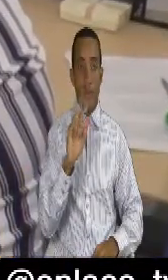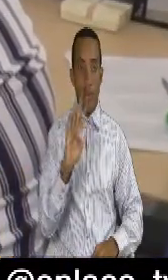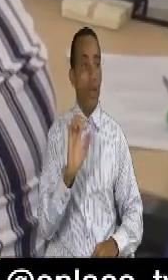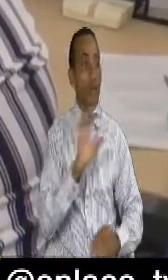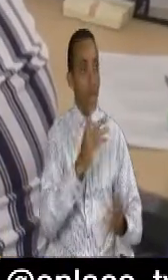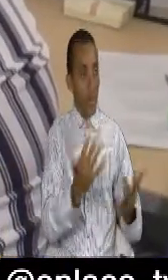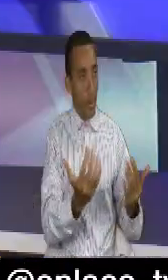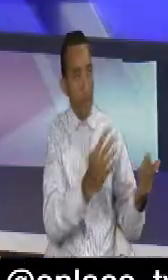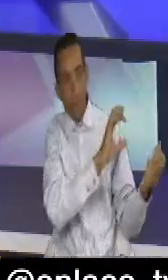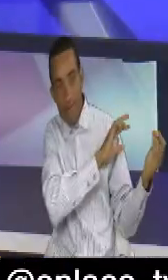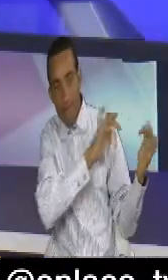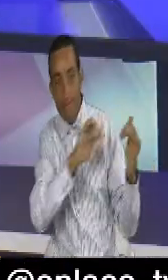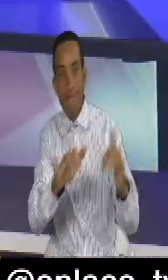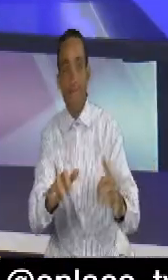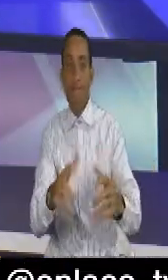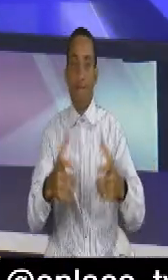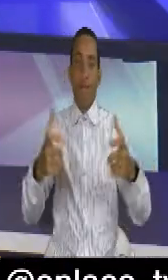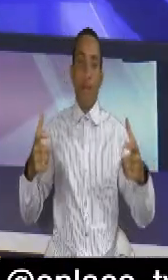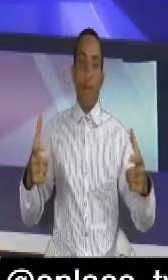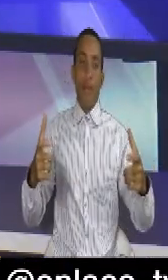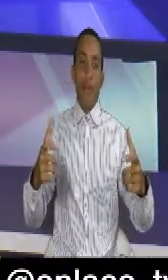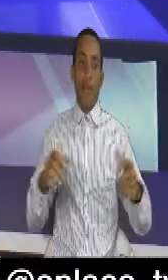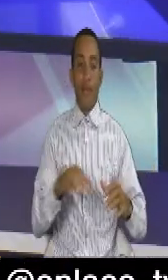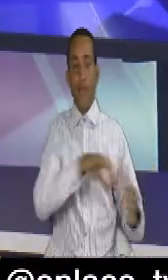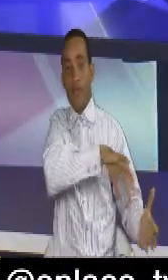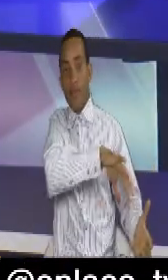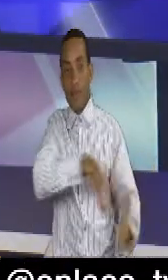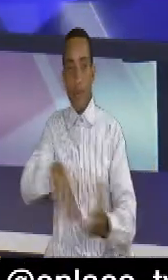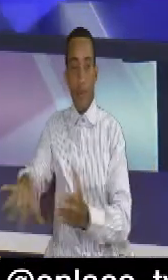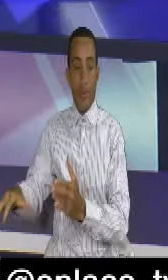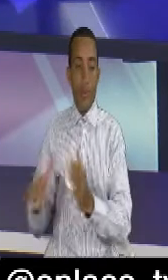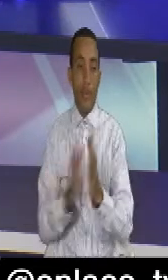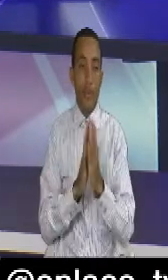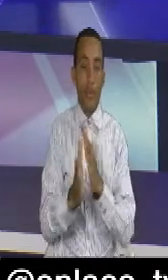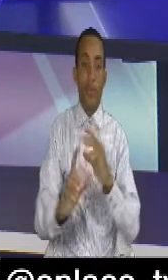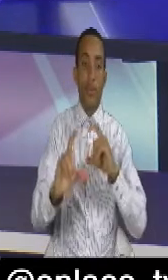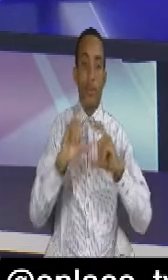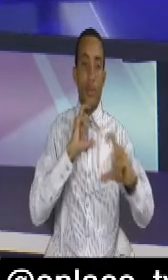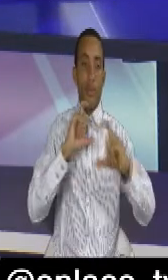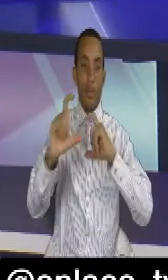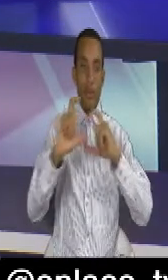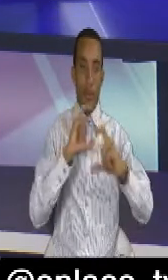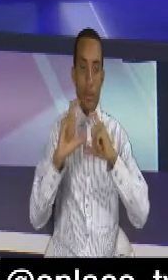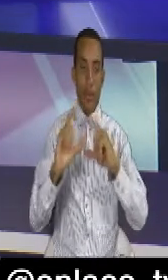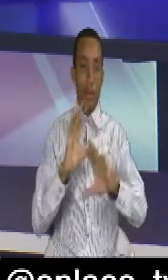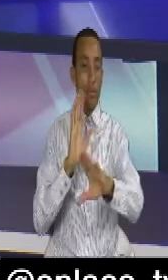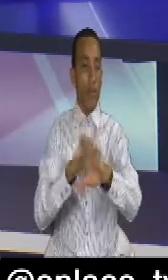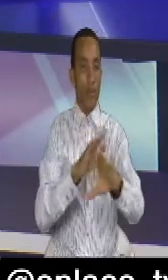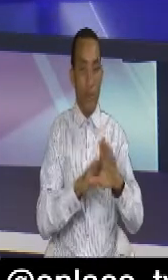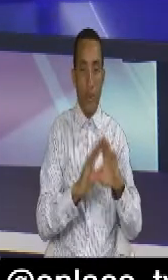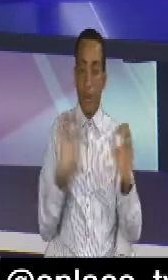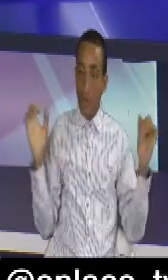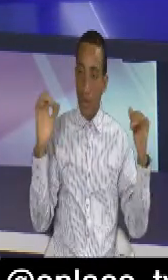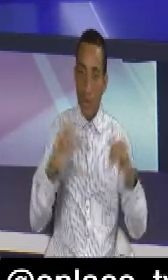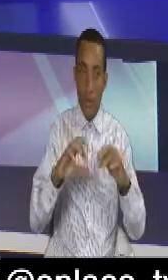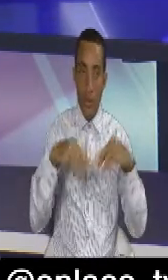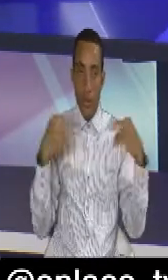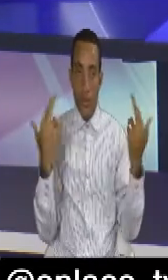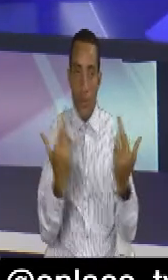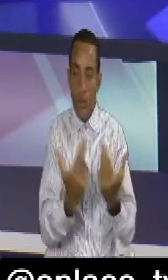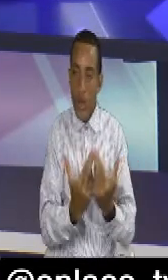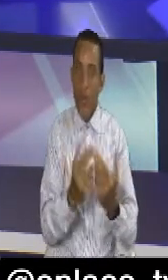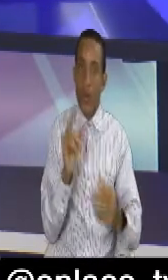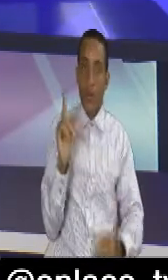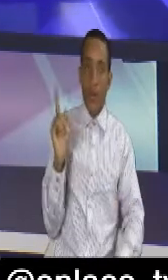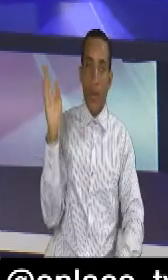encuentro. En otras noticias, Cámara de Comercio de Barranca Bermeja entregó conclusiones de encuentro de la firma Mota Engil con